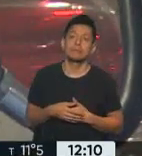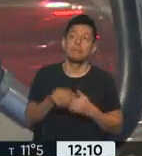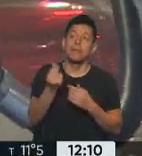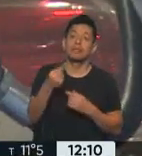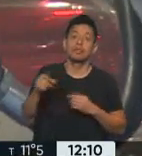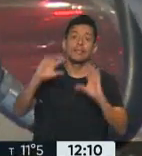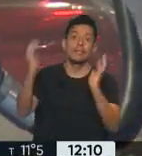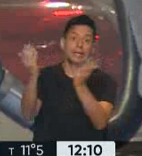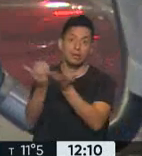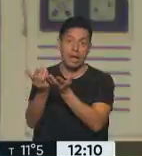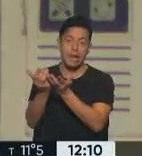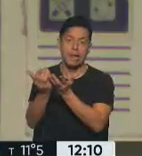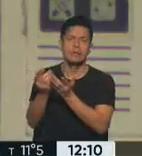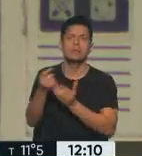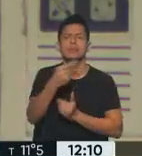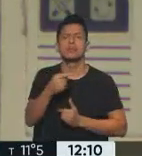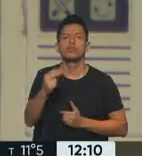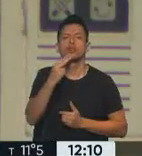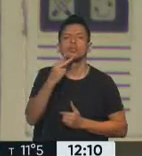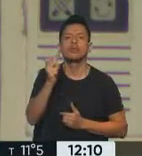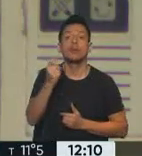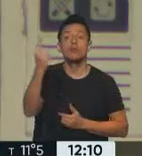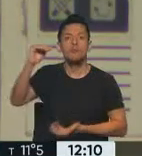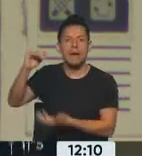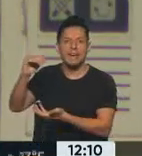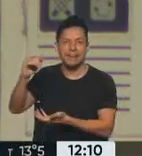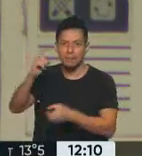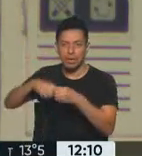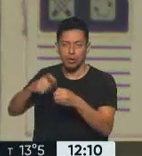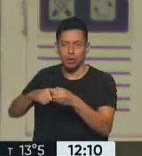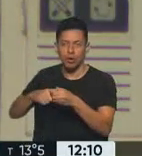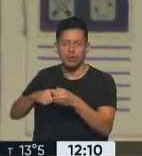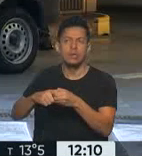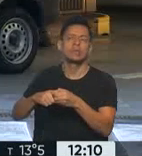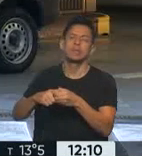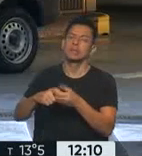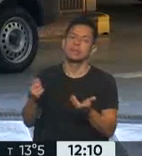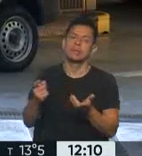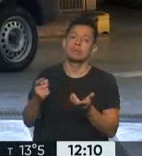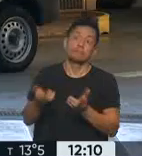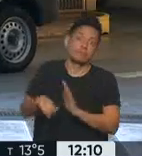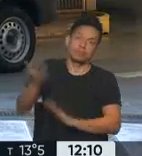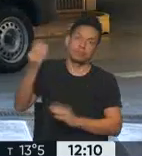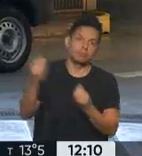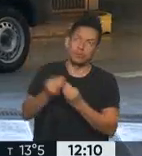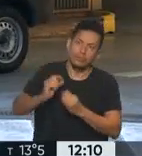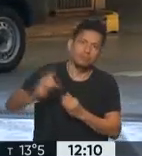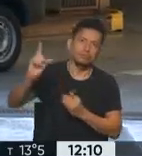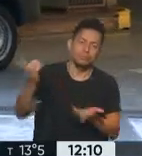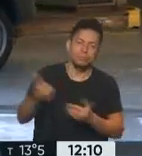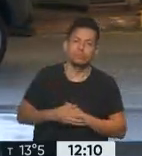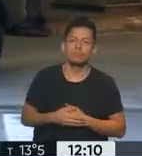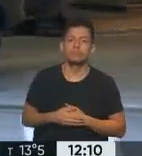o sea que prácticamente está en $111 el barril, respecto a valores anteriores, y hubo un incremento importante, a pesar de que hubo